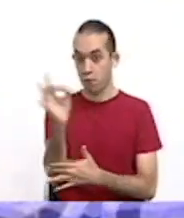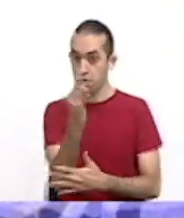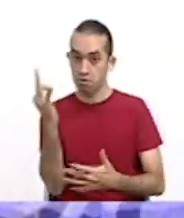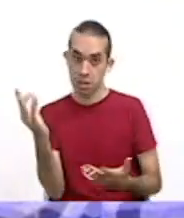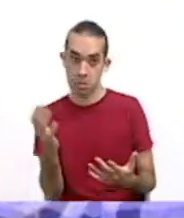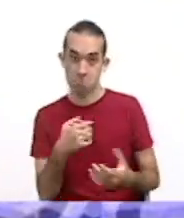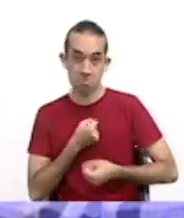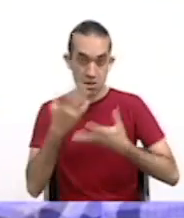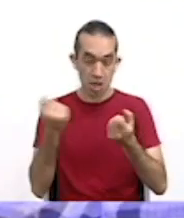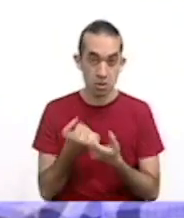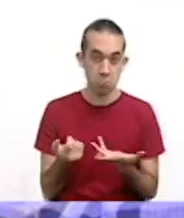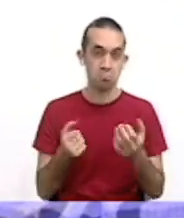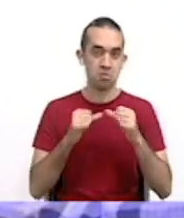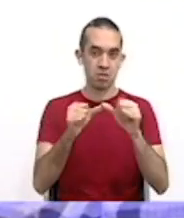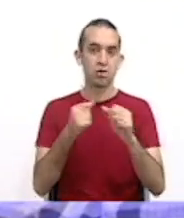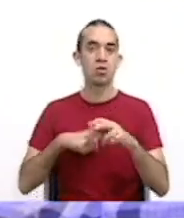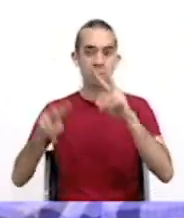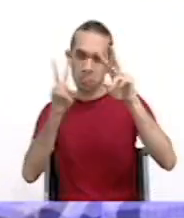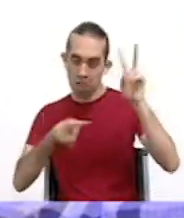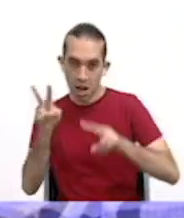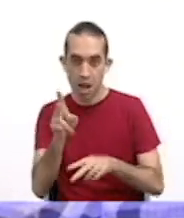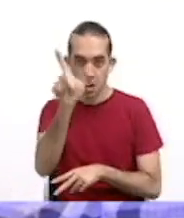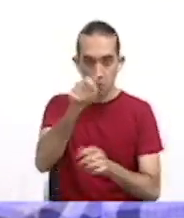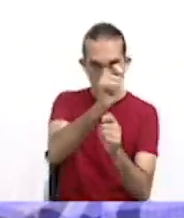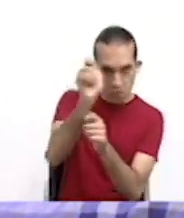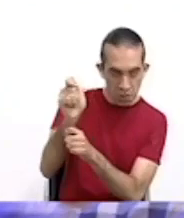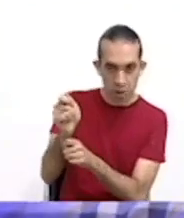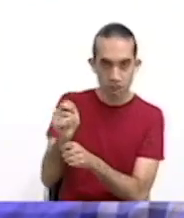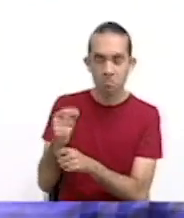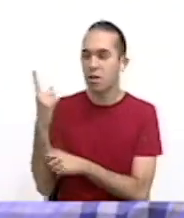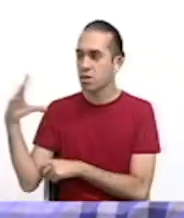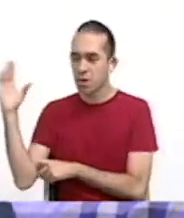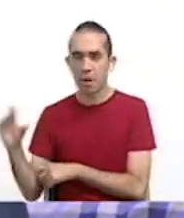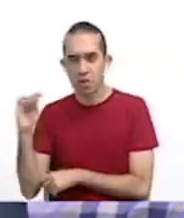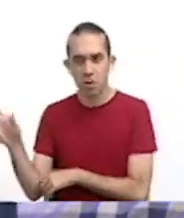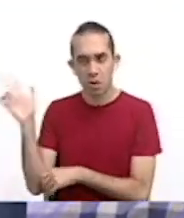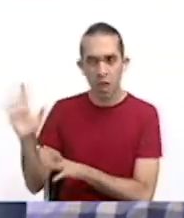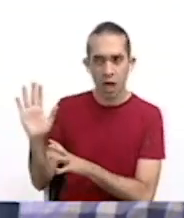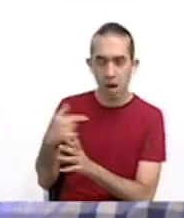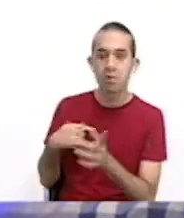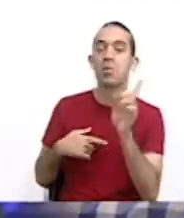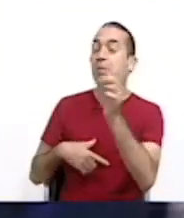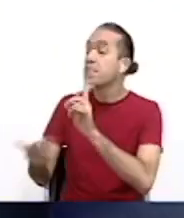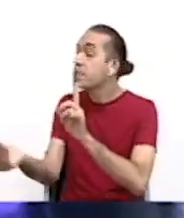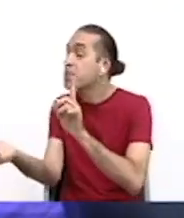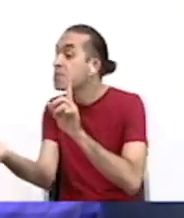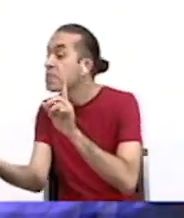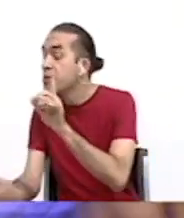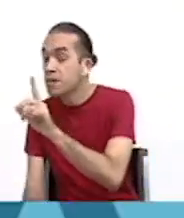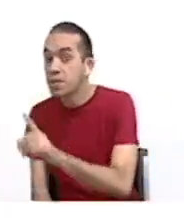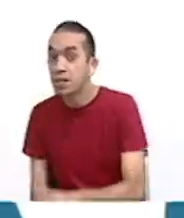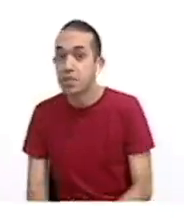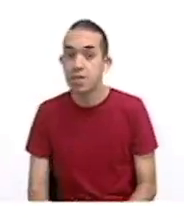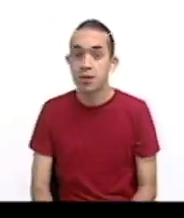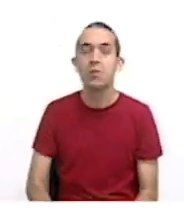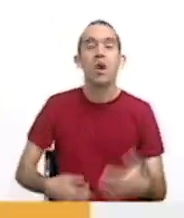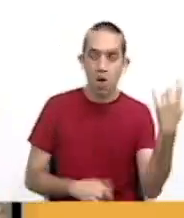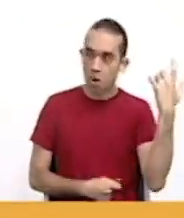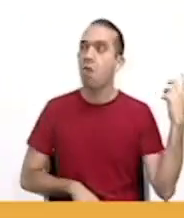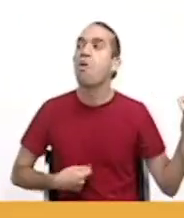escultura. Bueno, voy a ir a ver qué quiere Pepe porque hace rato está llamando. Pepe, venga.